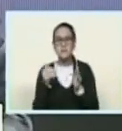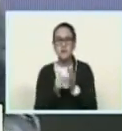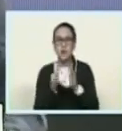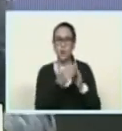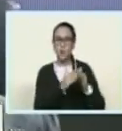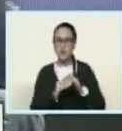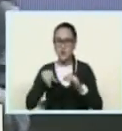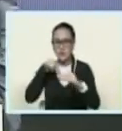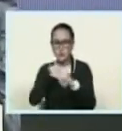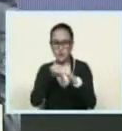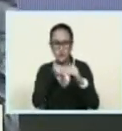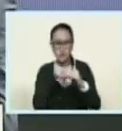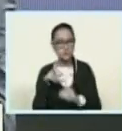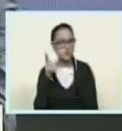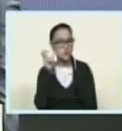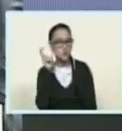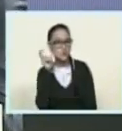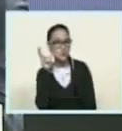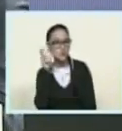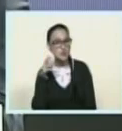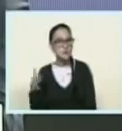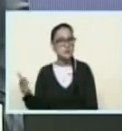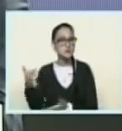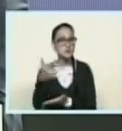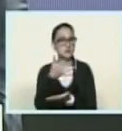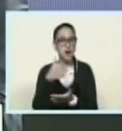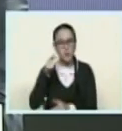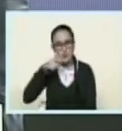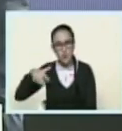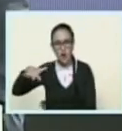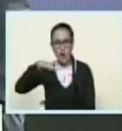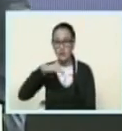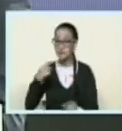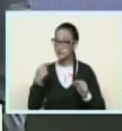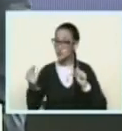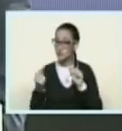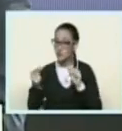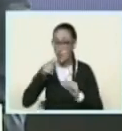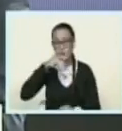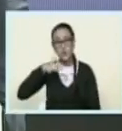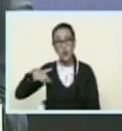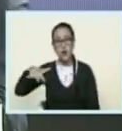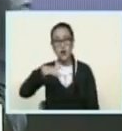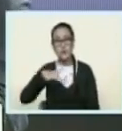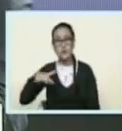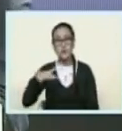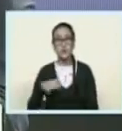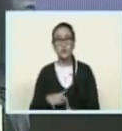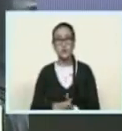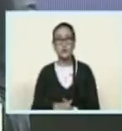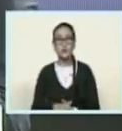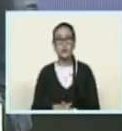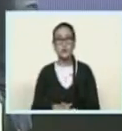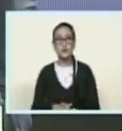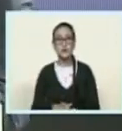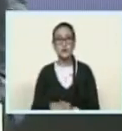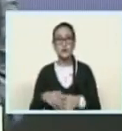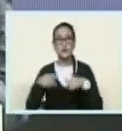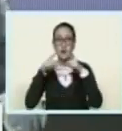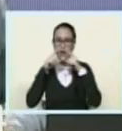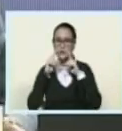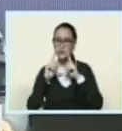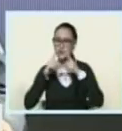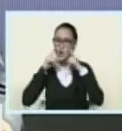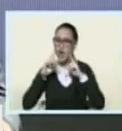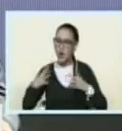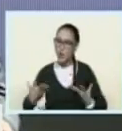comunidades y escucharon al pueblo, dialogaron con el pueblo, lloraron con el pueblo cuando